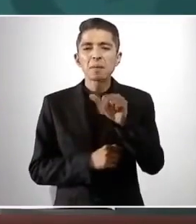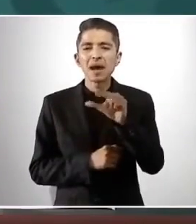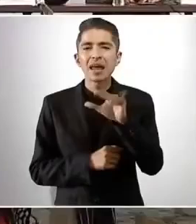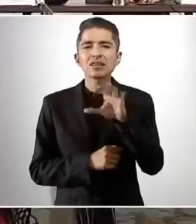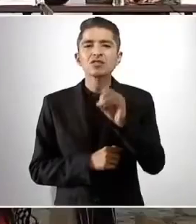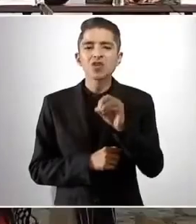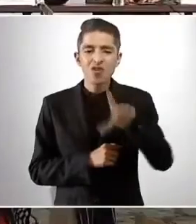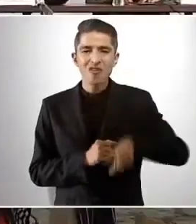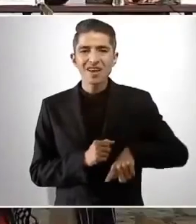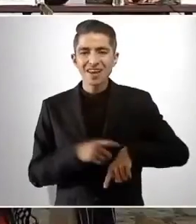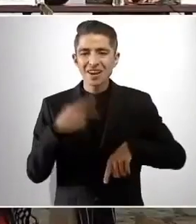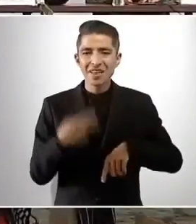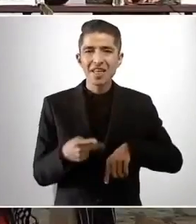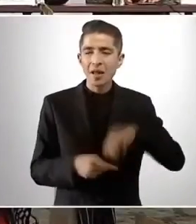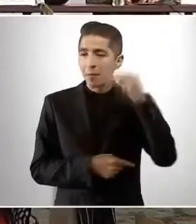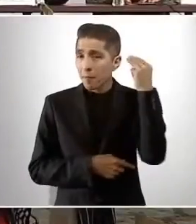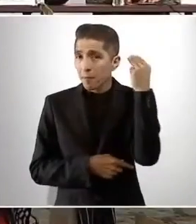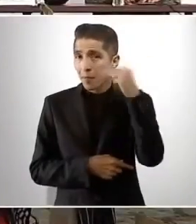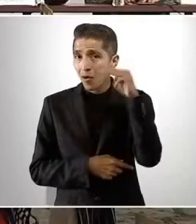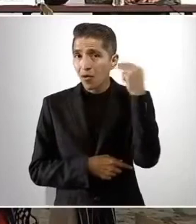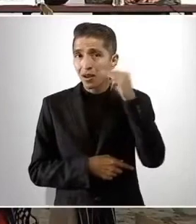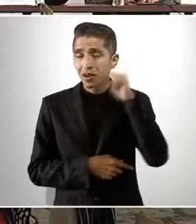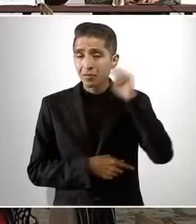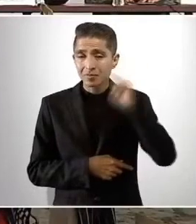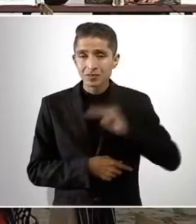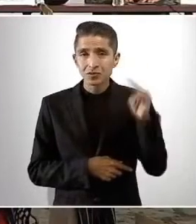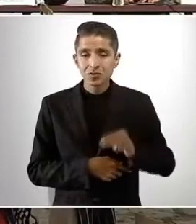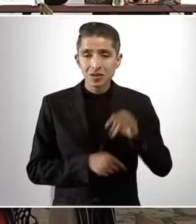en Morelia, Michoacán,